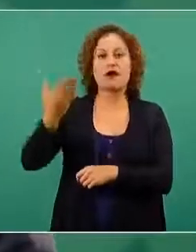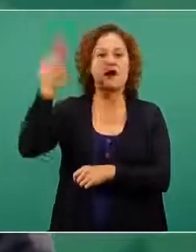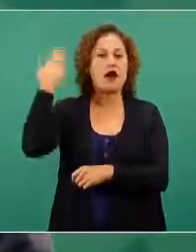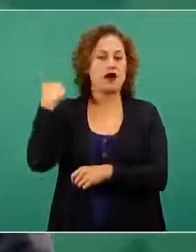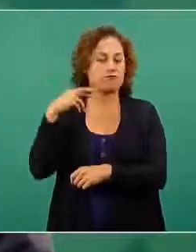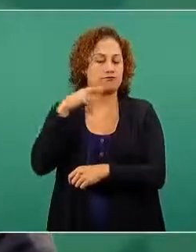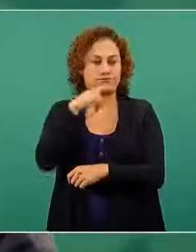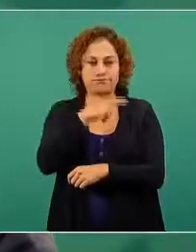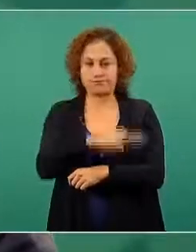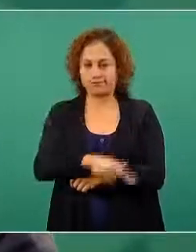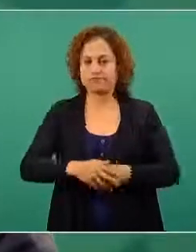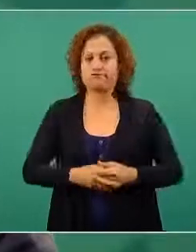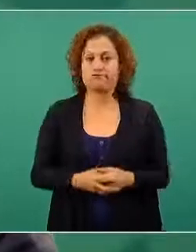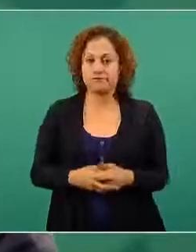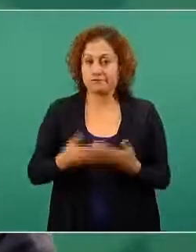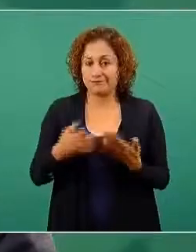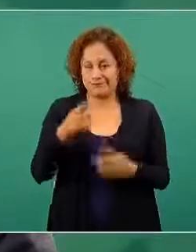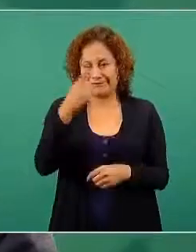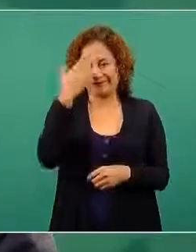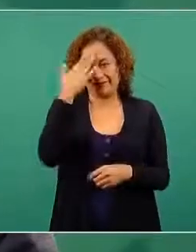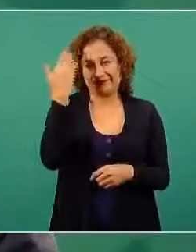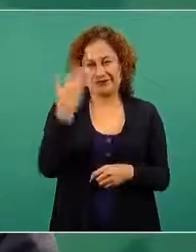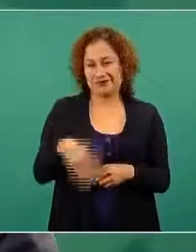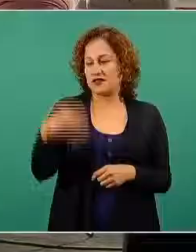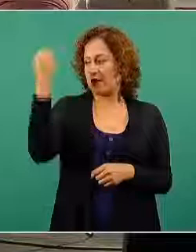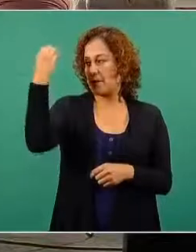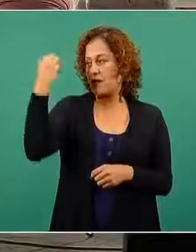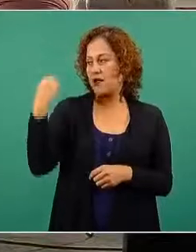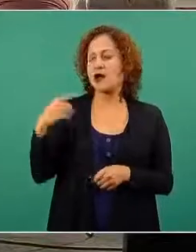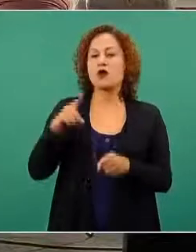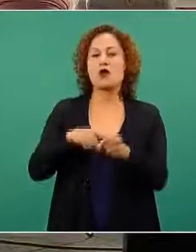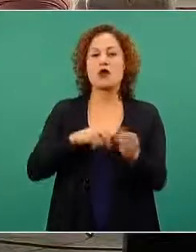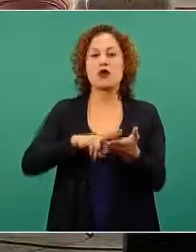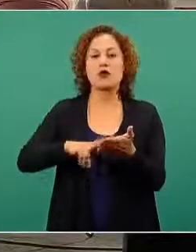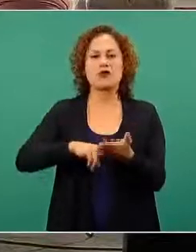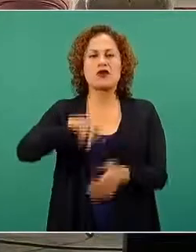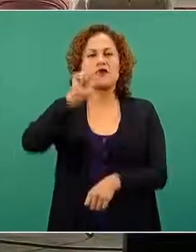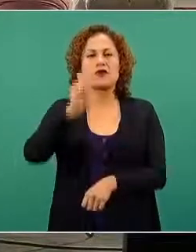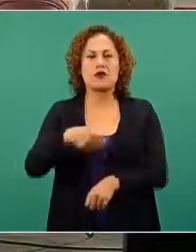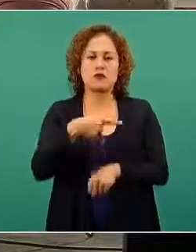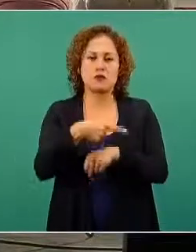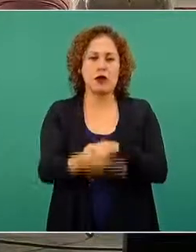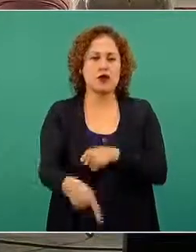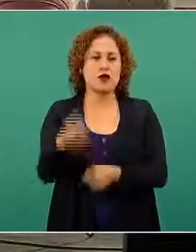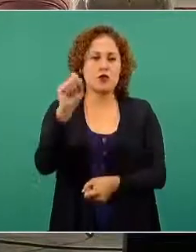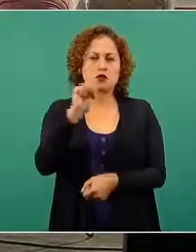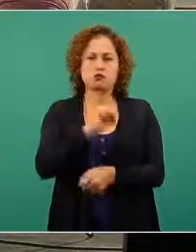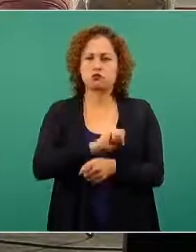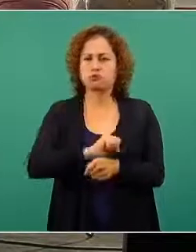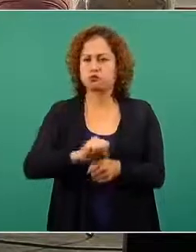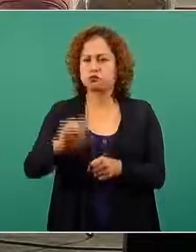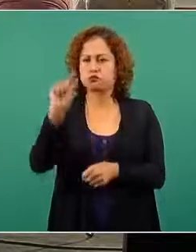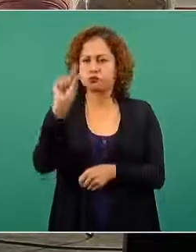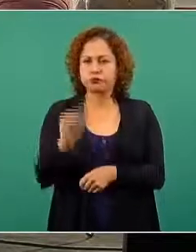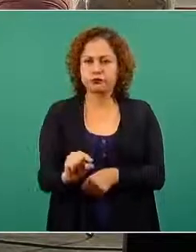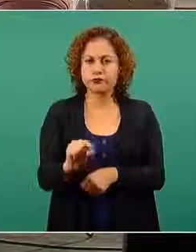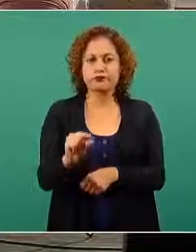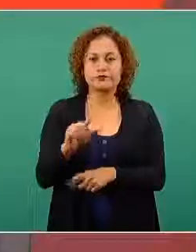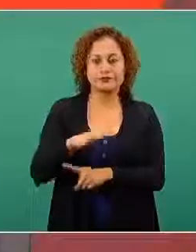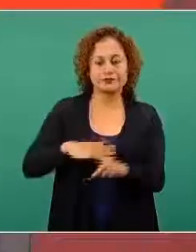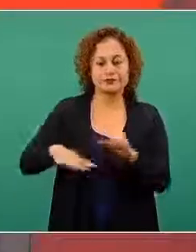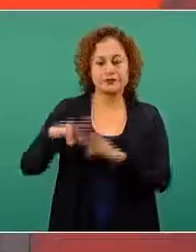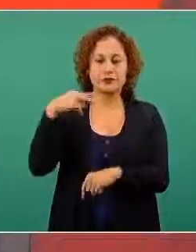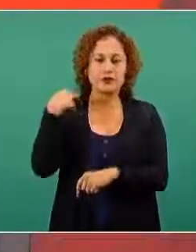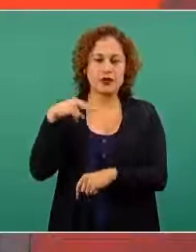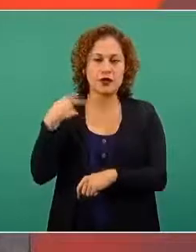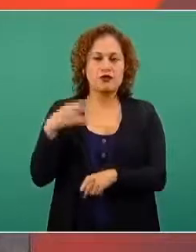desde luego, todo el mundo está familiarizado, que significa bajo riesgo, baja transmisión, baja actividad epidémica. Y eso solo puede ser consecuencia